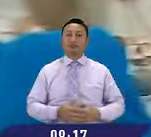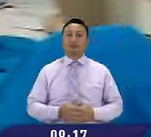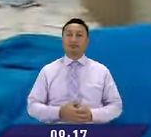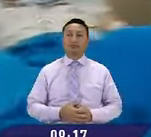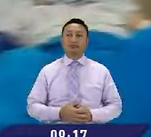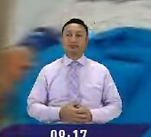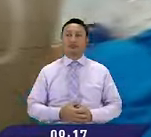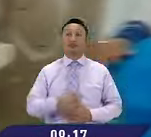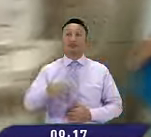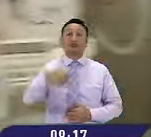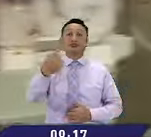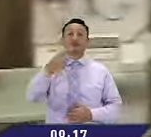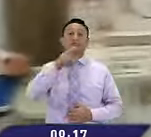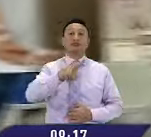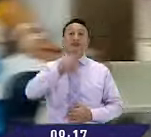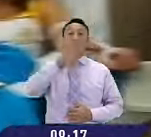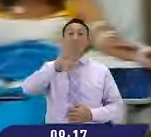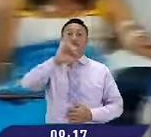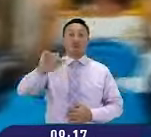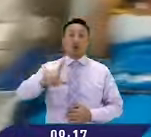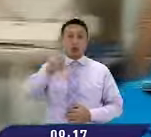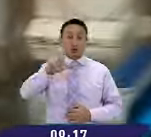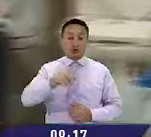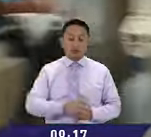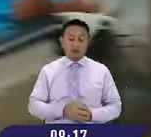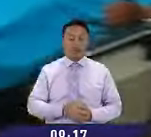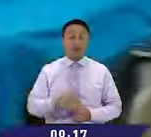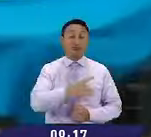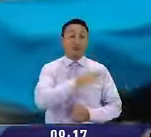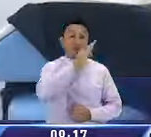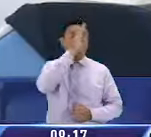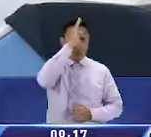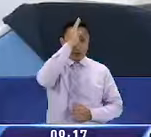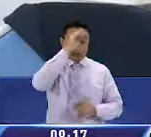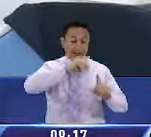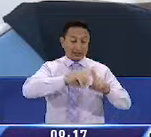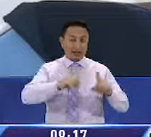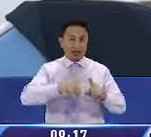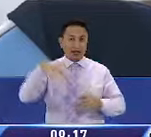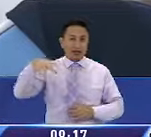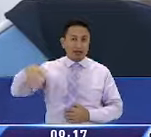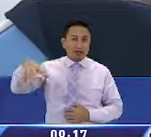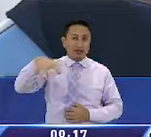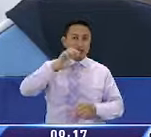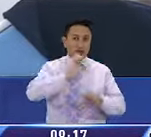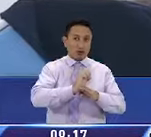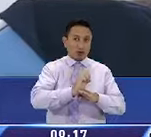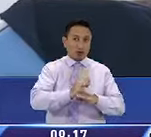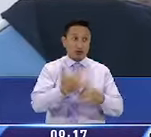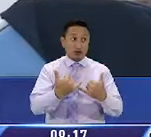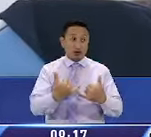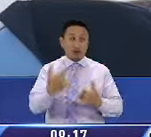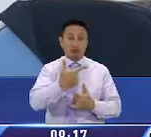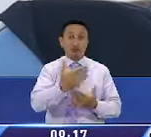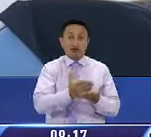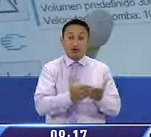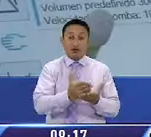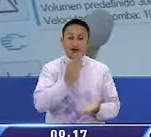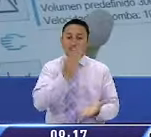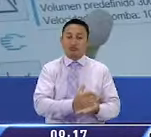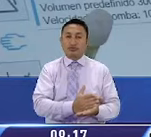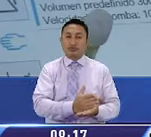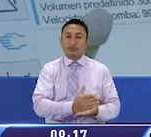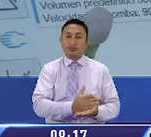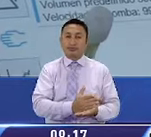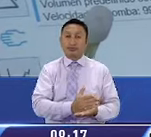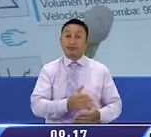El próximo 24 de julio, las unidades de hemodiálisis de varias provincias de Ecuador podrían suspender los servicios de